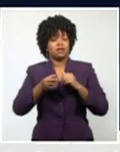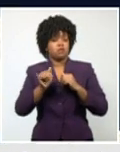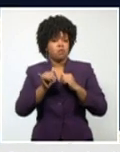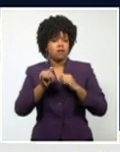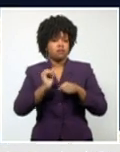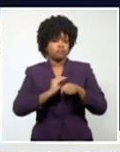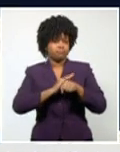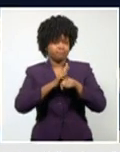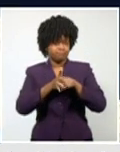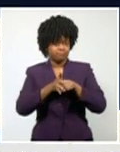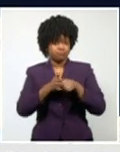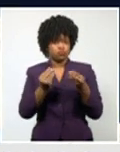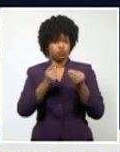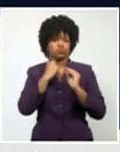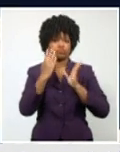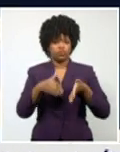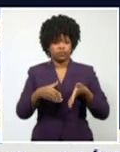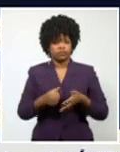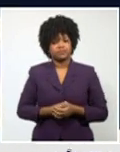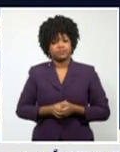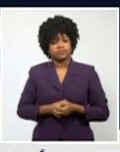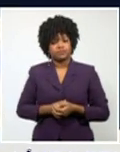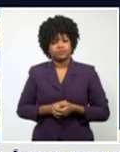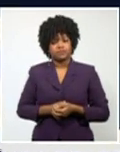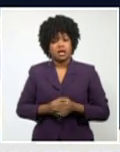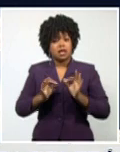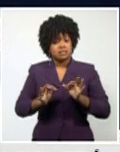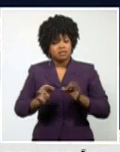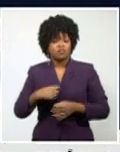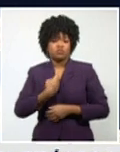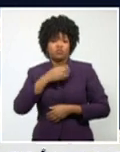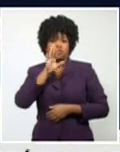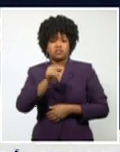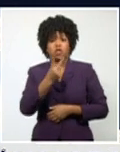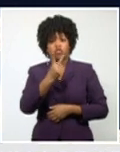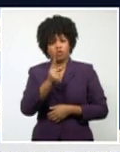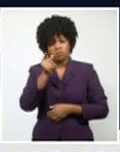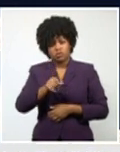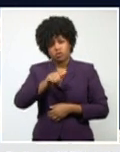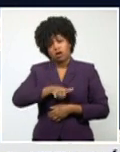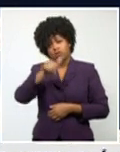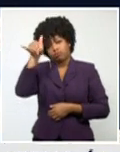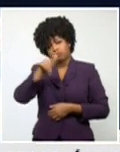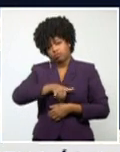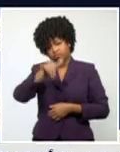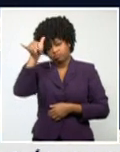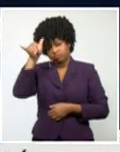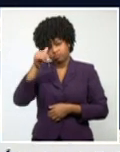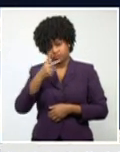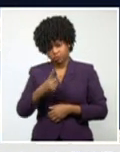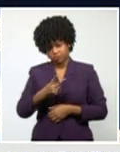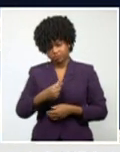letalidad. Siempre mencionamos las dos personas que fueron evacuadas, En el día